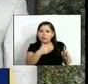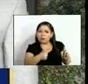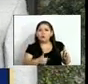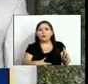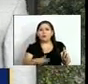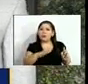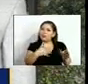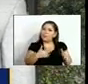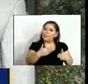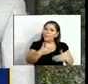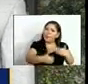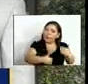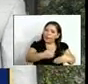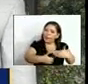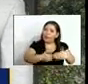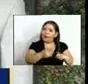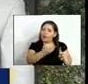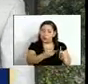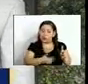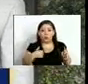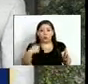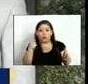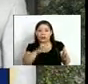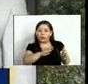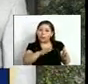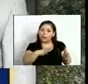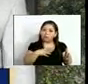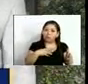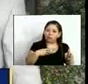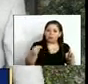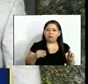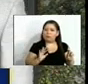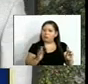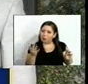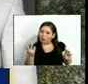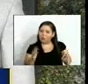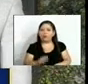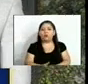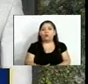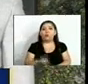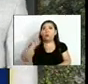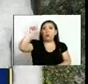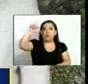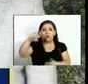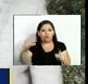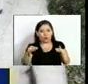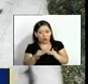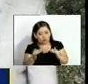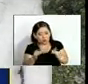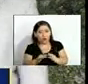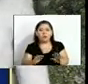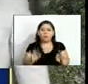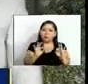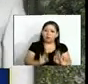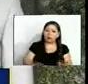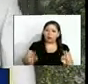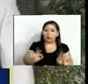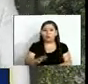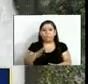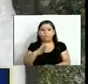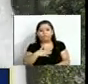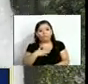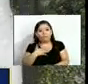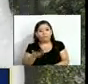Ya está saliendo, entiendo, de esto. Dios quiera que también las cosas salgan mejor y mis